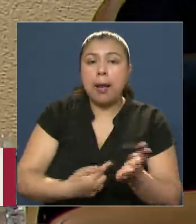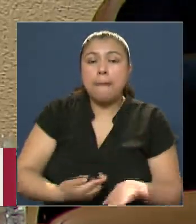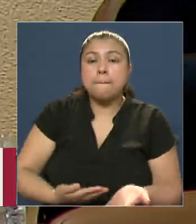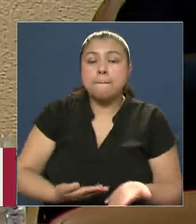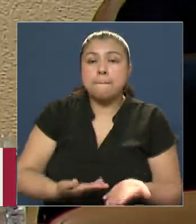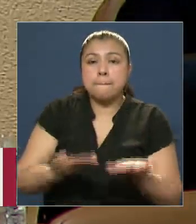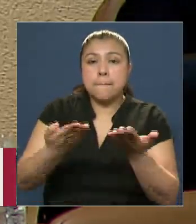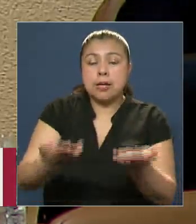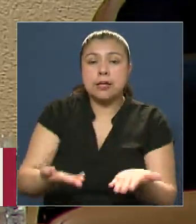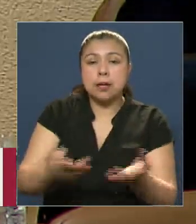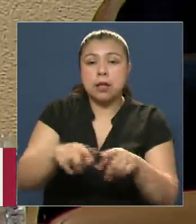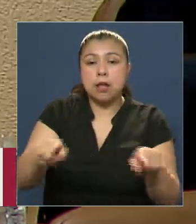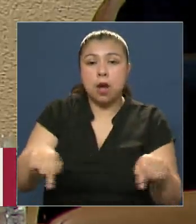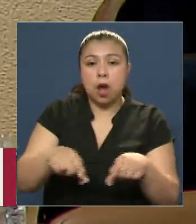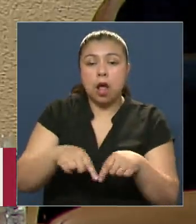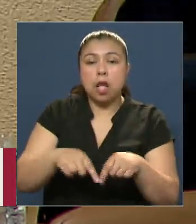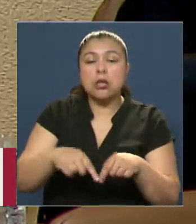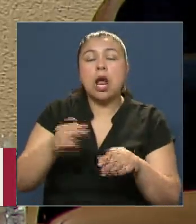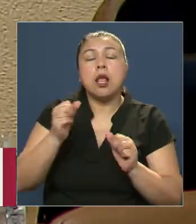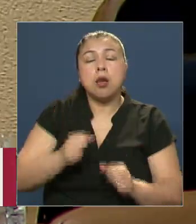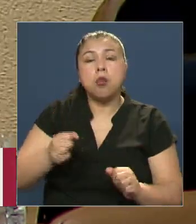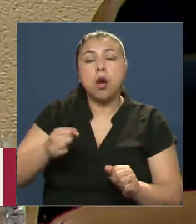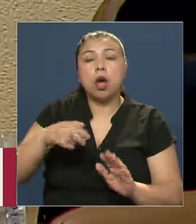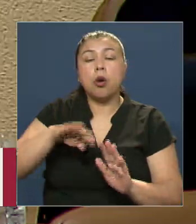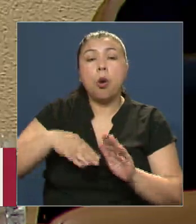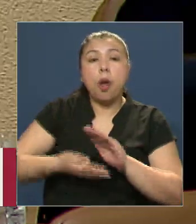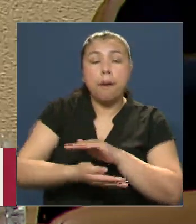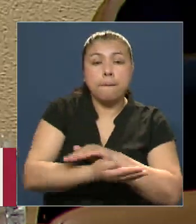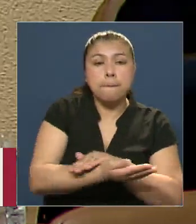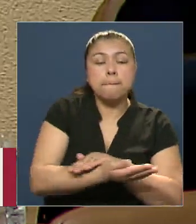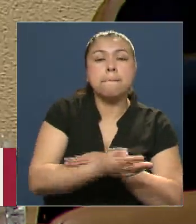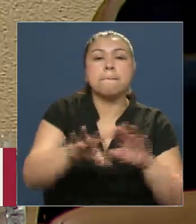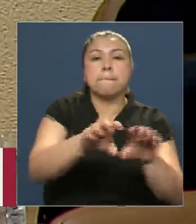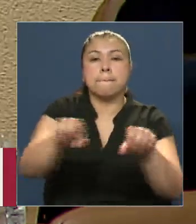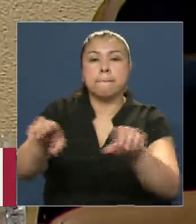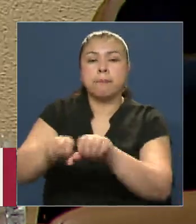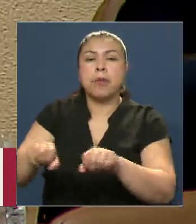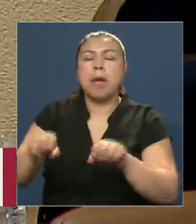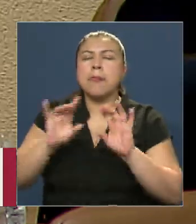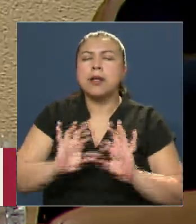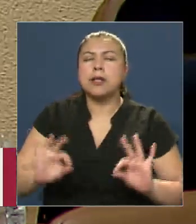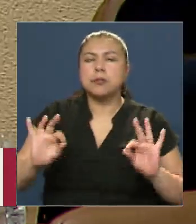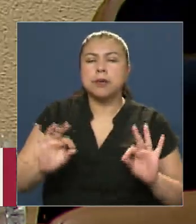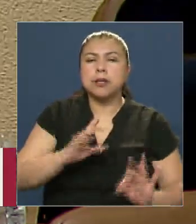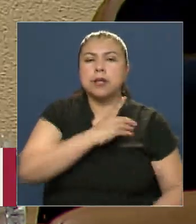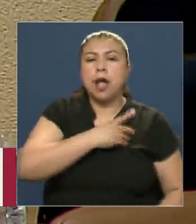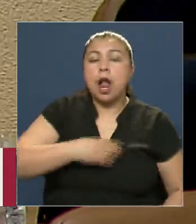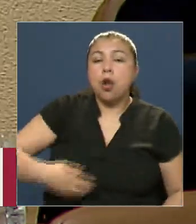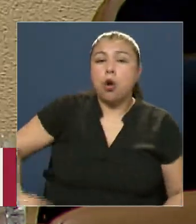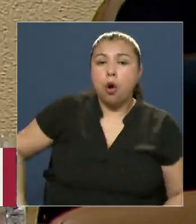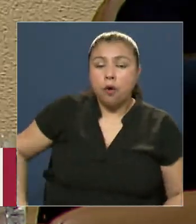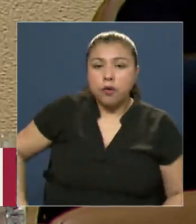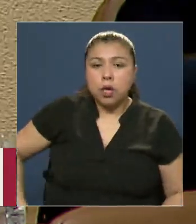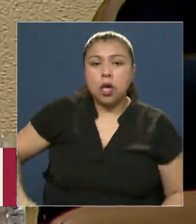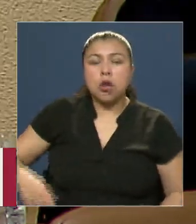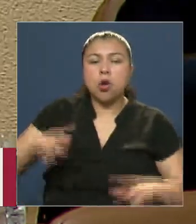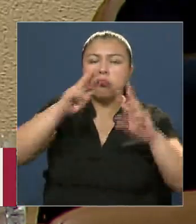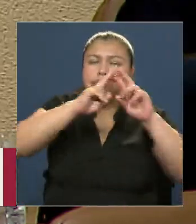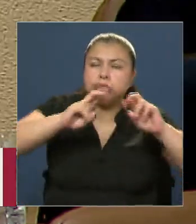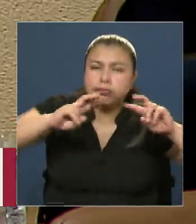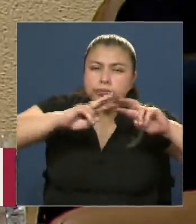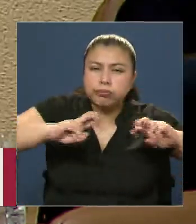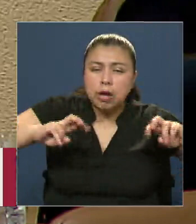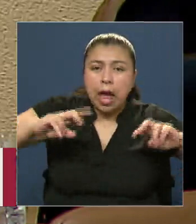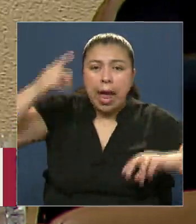la sala y pueda ser despachado, ojalá de manera unánime, para que el gobierno, especialmente la Cancillería, pueda analizar el crear